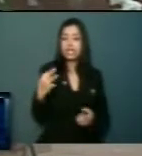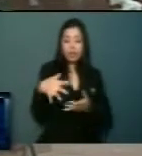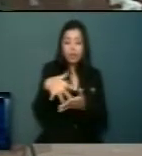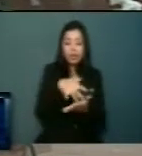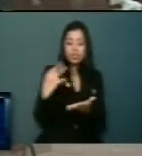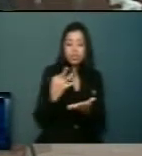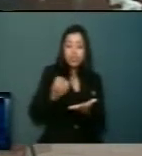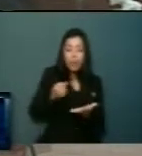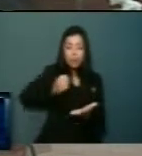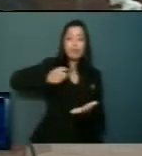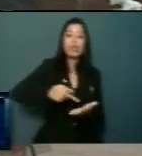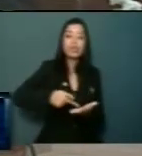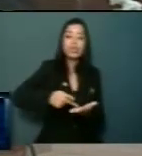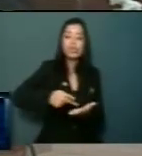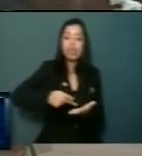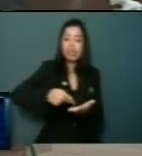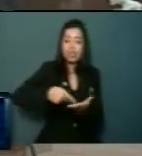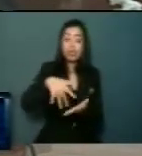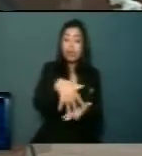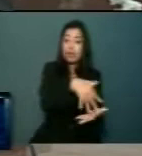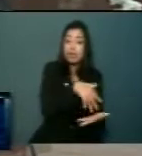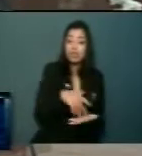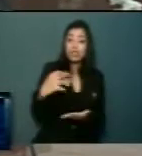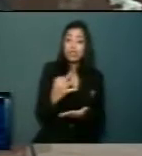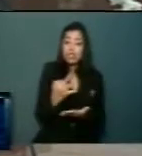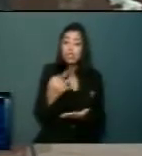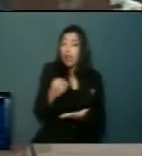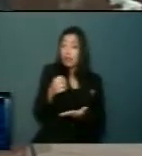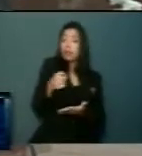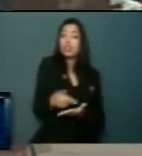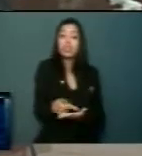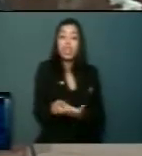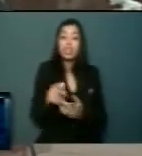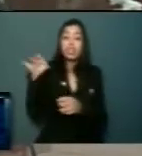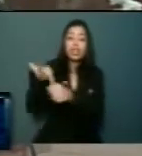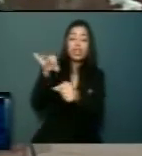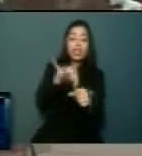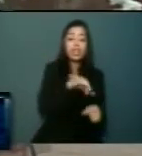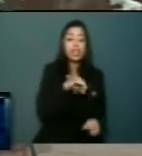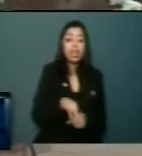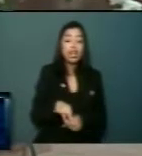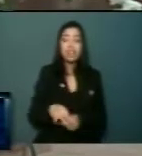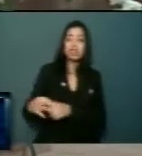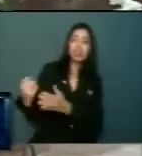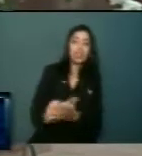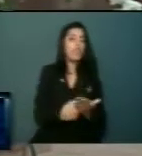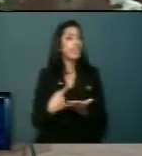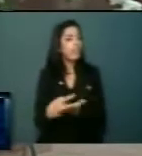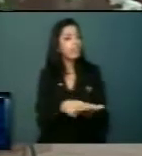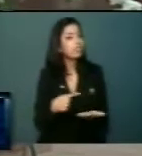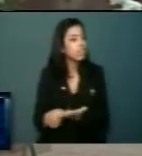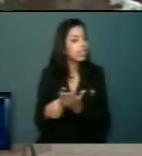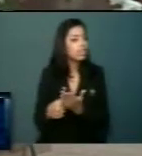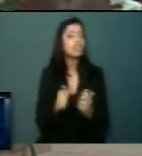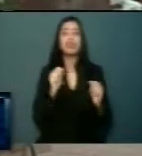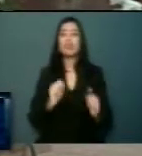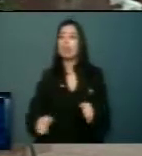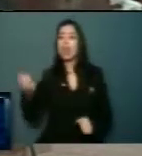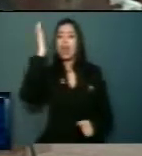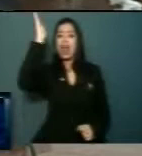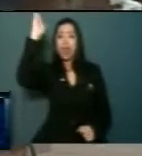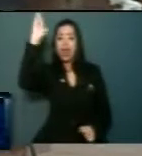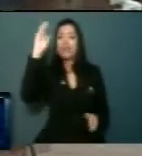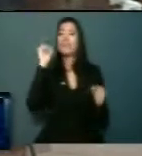que continúa demandando el derecho de elegir, de debatir, de disentir sin reproches, de dar